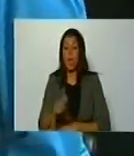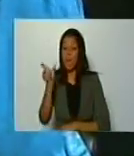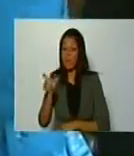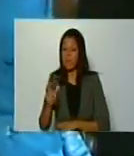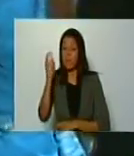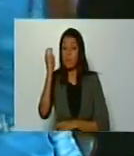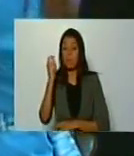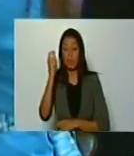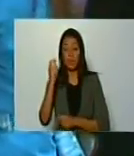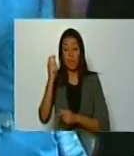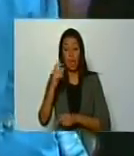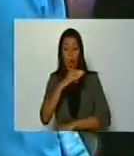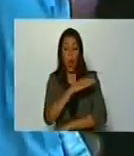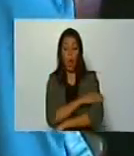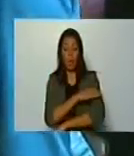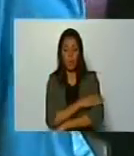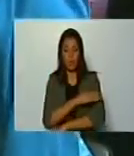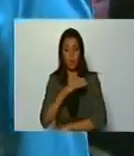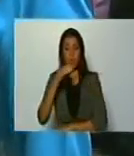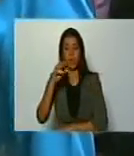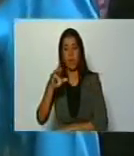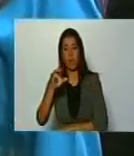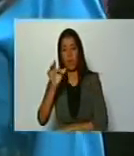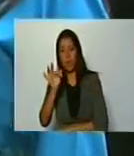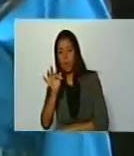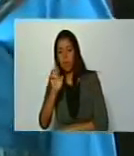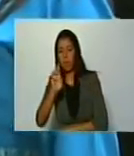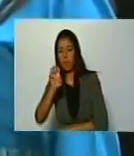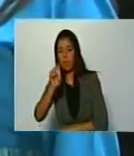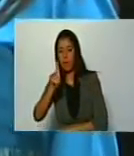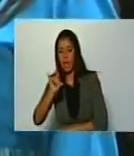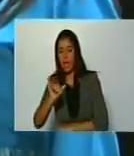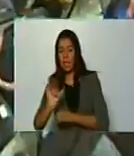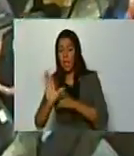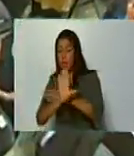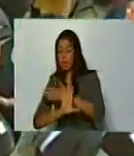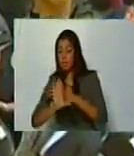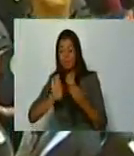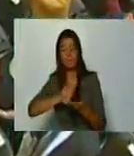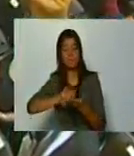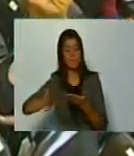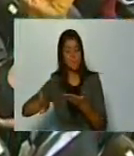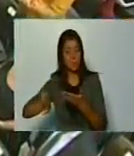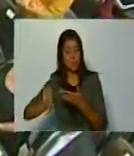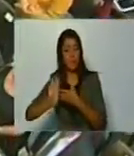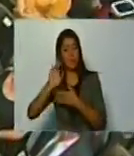inmunidad parlamentaria del diputado de oposición Freddy Guevara. Recordemos que según